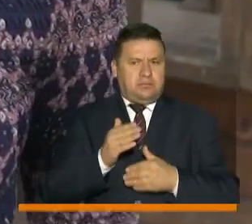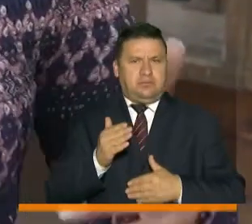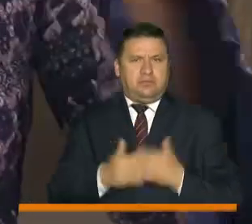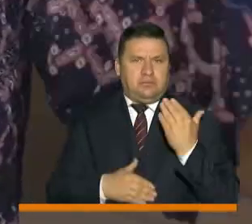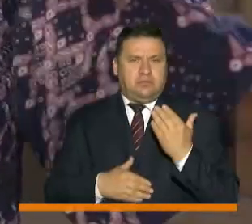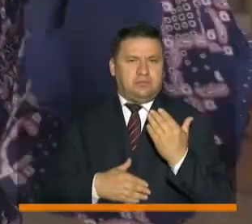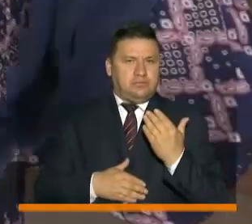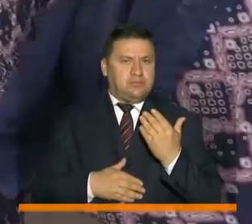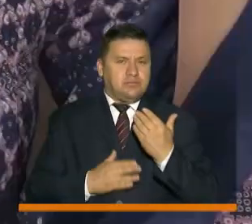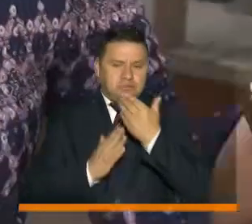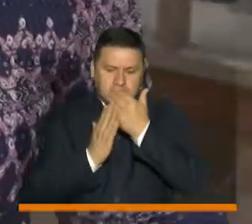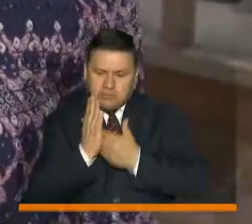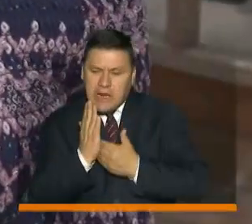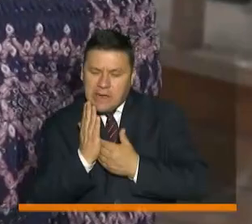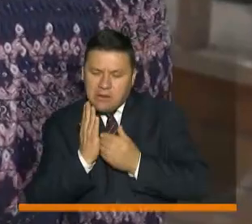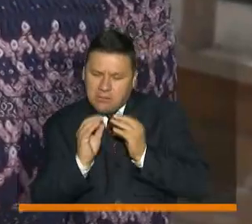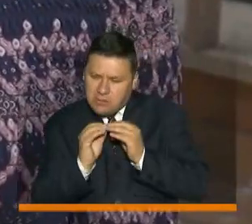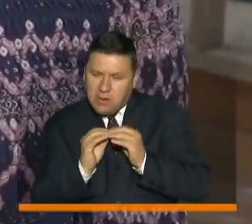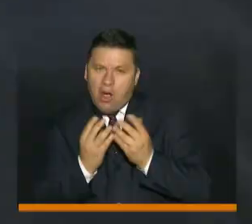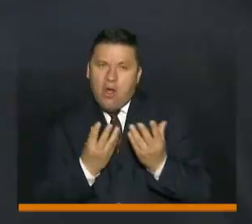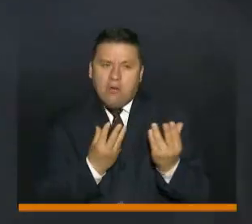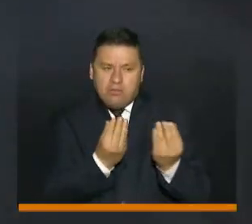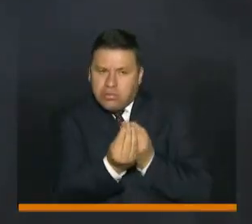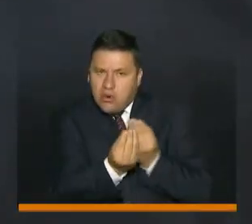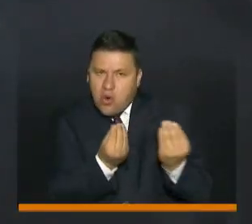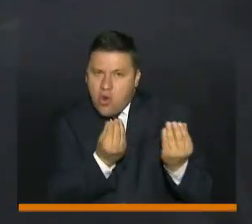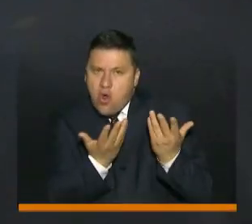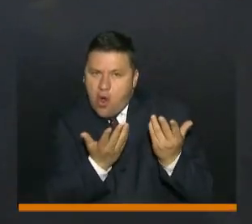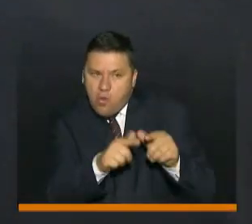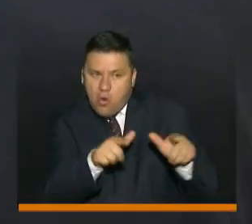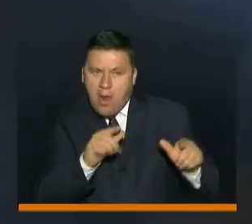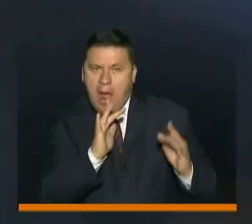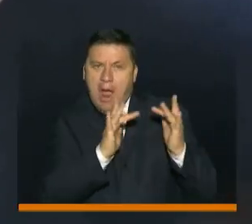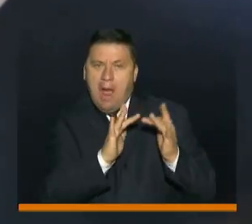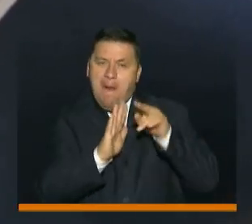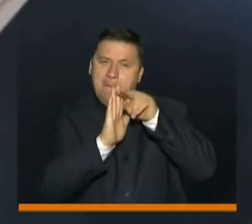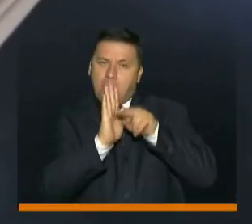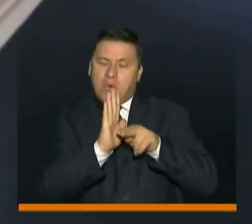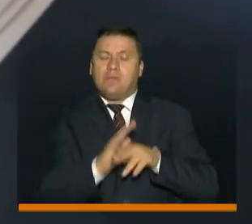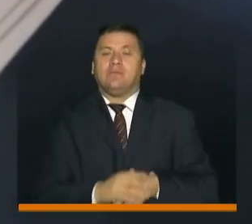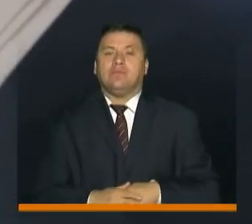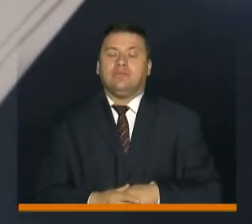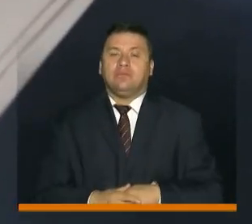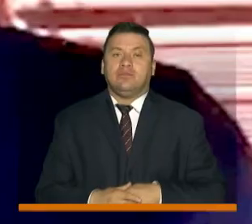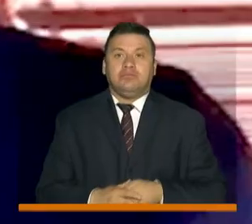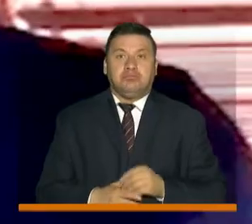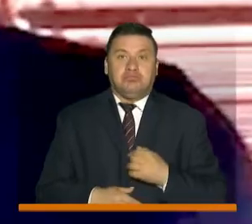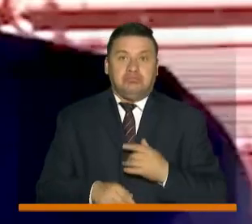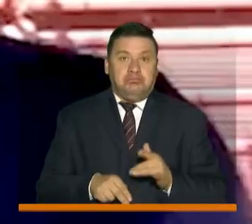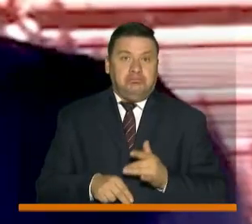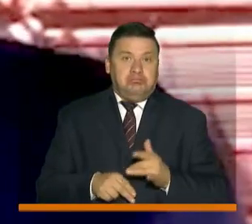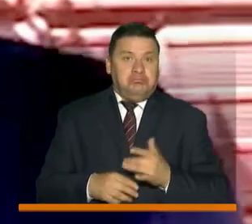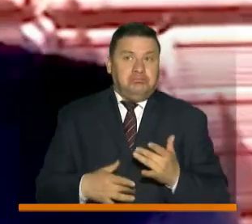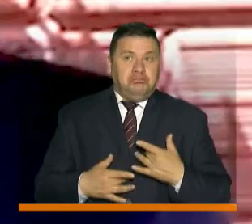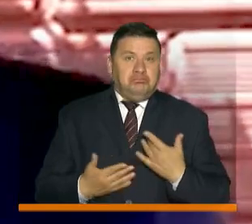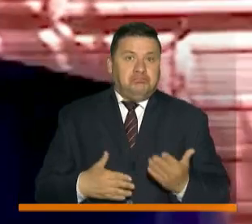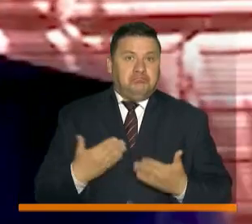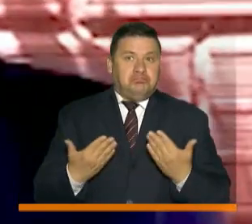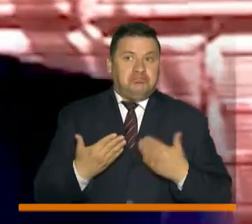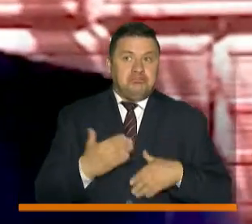empezar a aplicar la educación bajo el esquema de alternancia. Estamos muy motivados con el inicio de